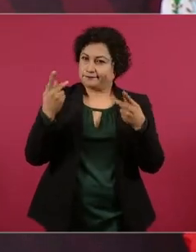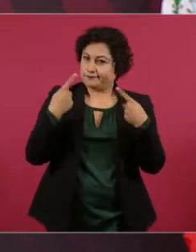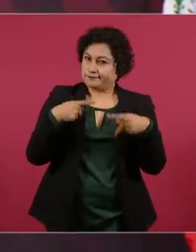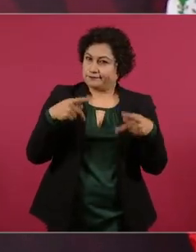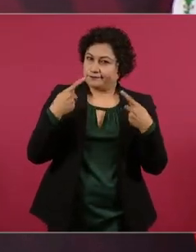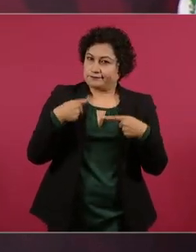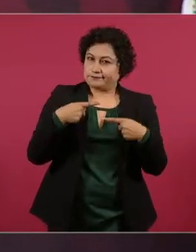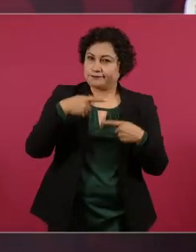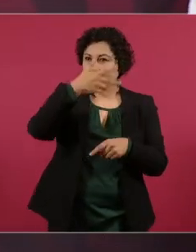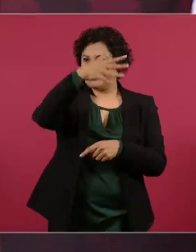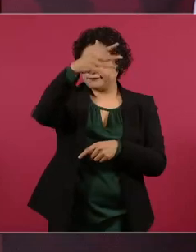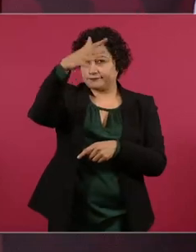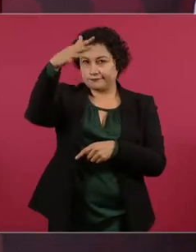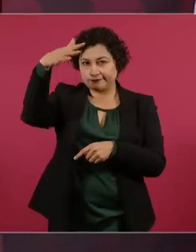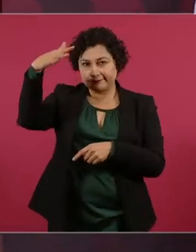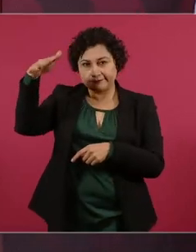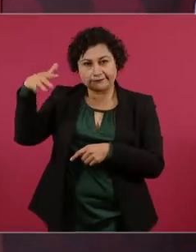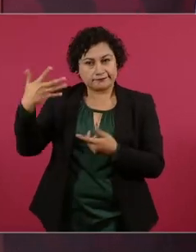mayor